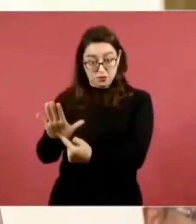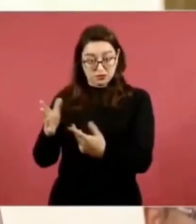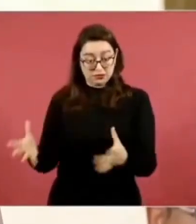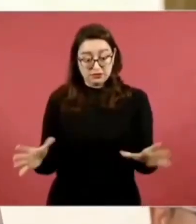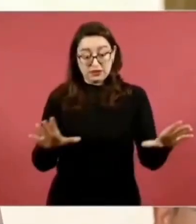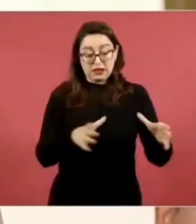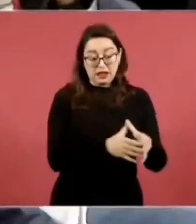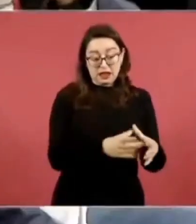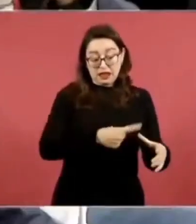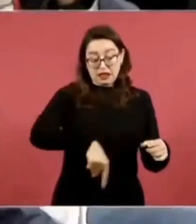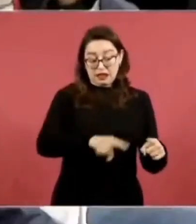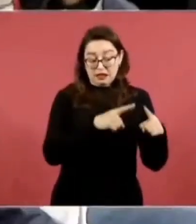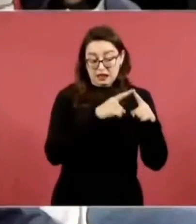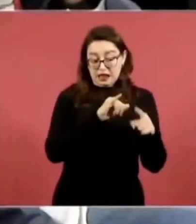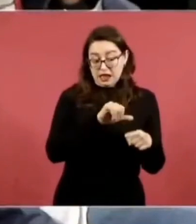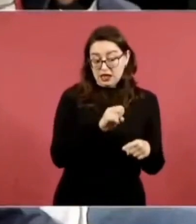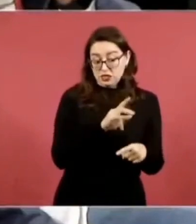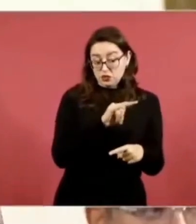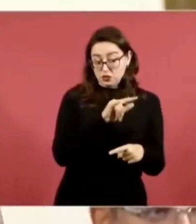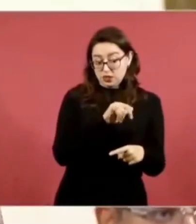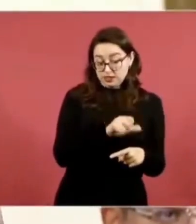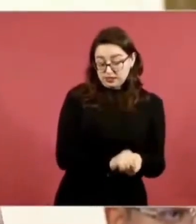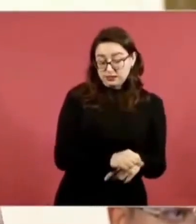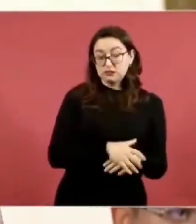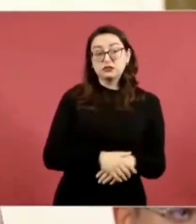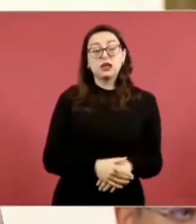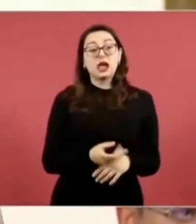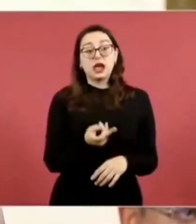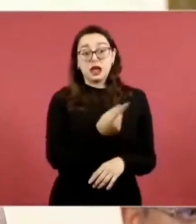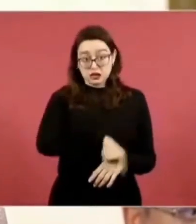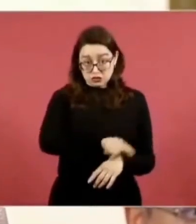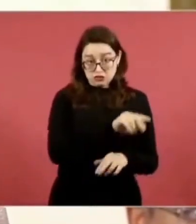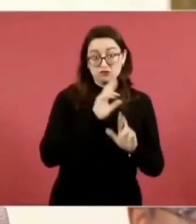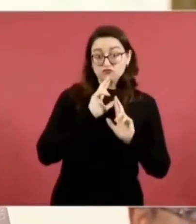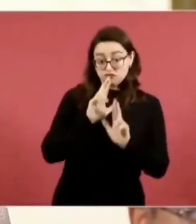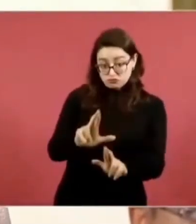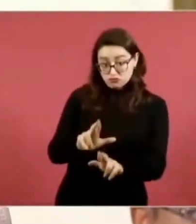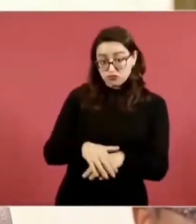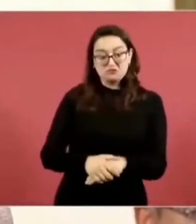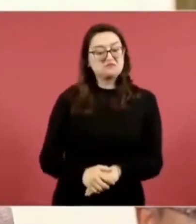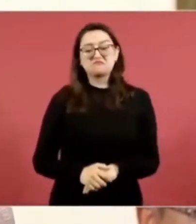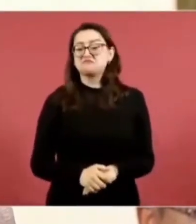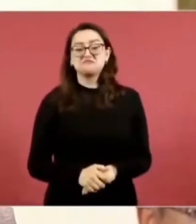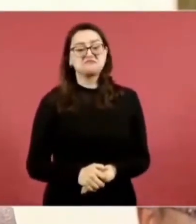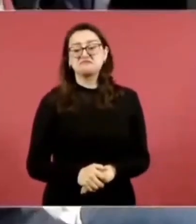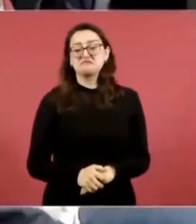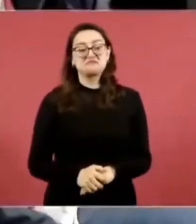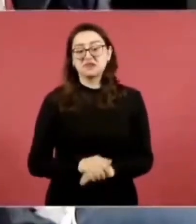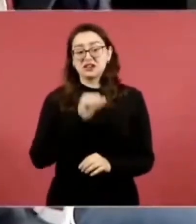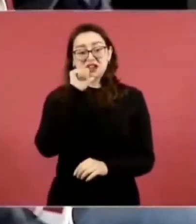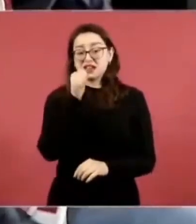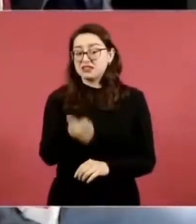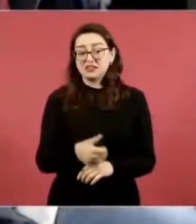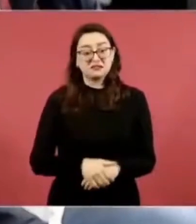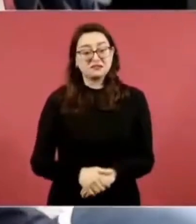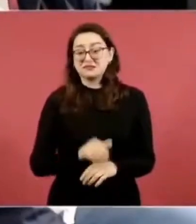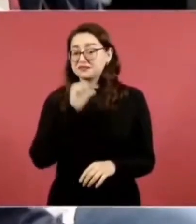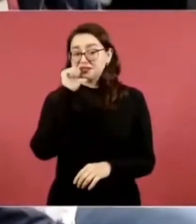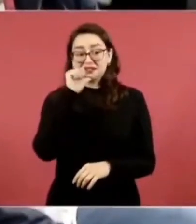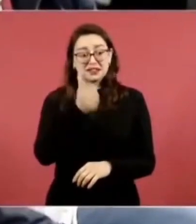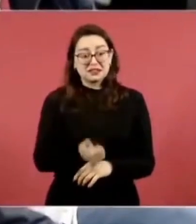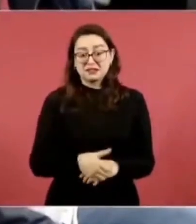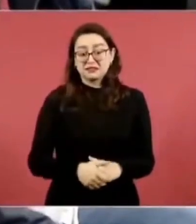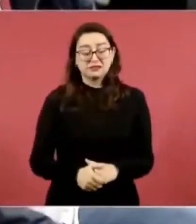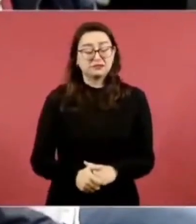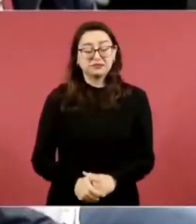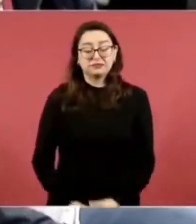respuesta de ellos? No. Ni de los jesuitas, ni del PRO. ¿No le han pasado nada de la respuesta? No.